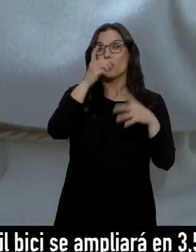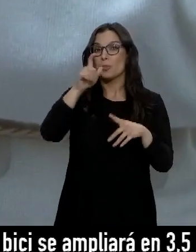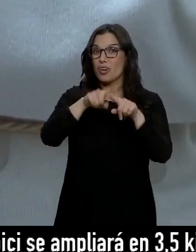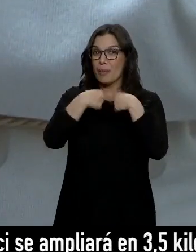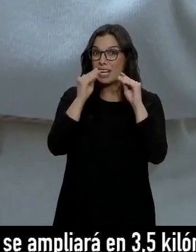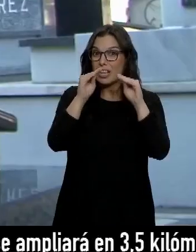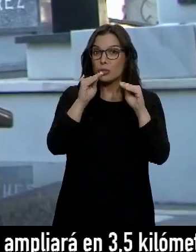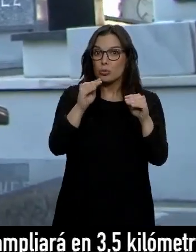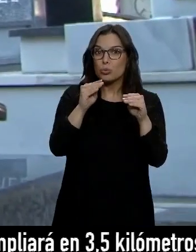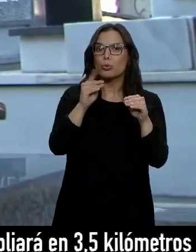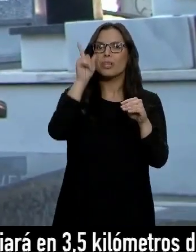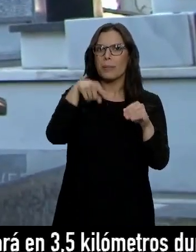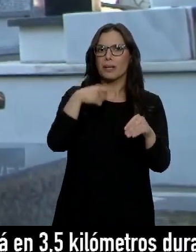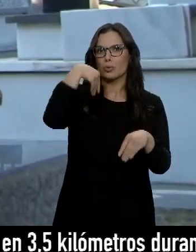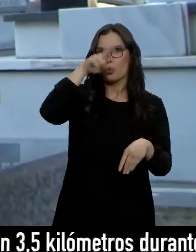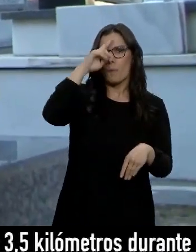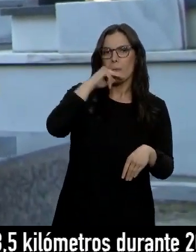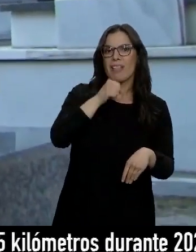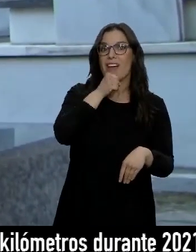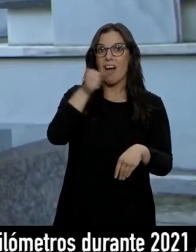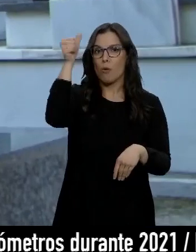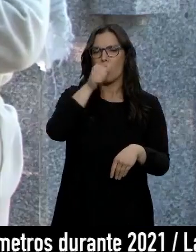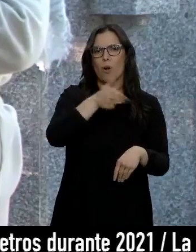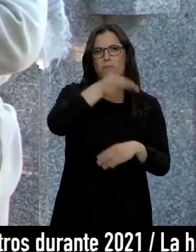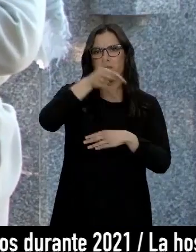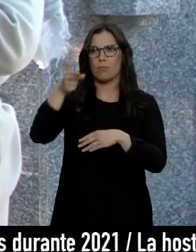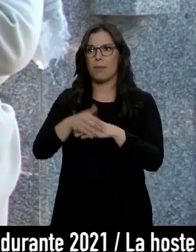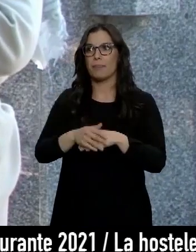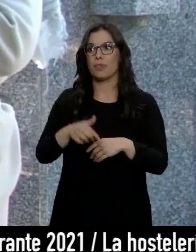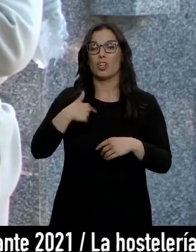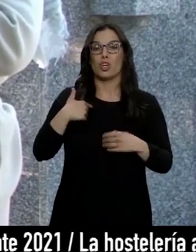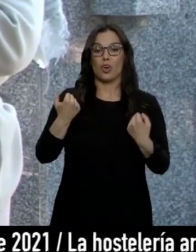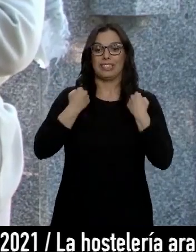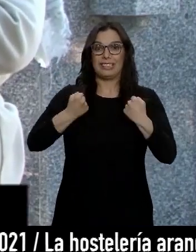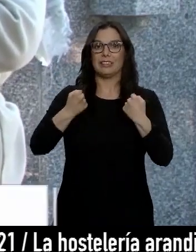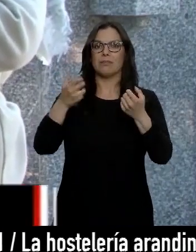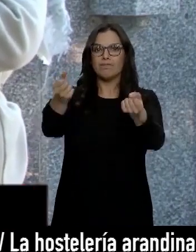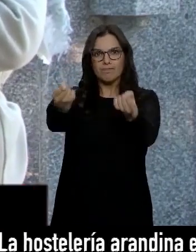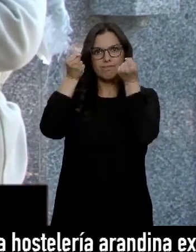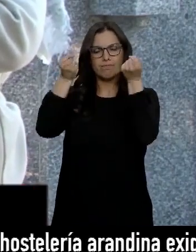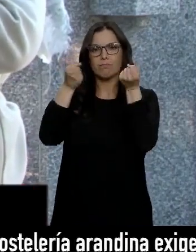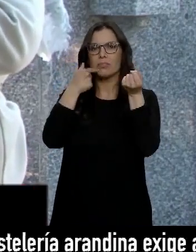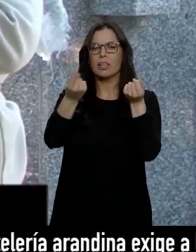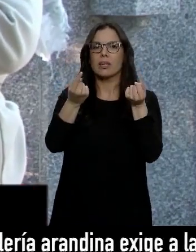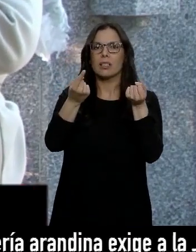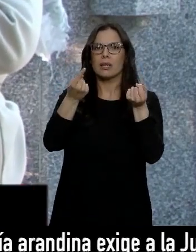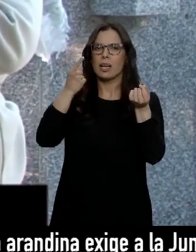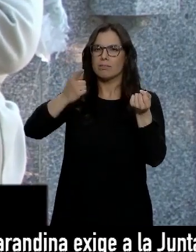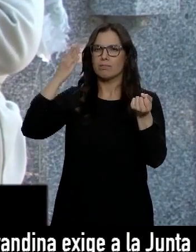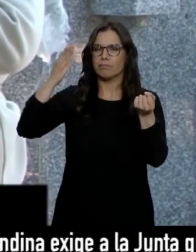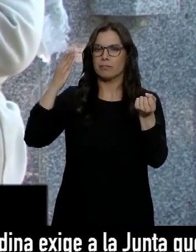de su familia, incluidos su padre y su abuelo. Yo le enganché de la solapa y le dije,